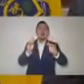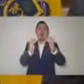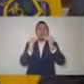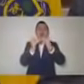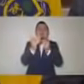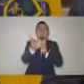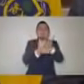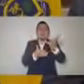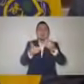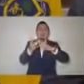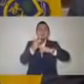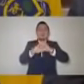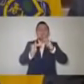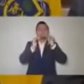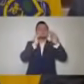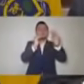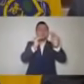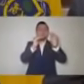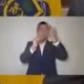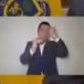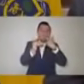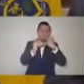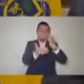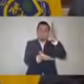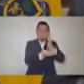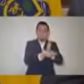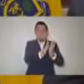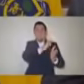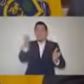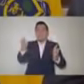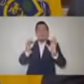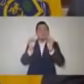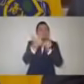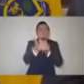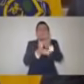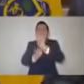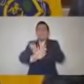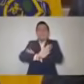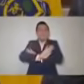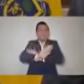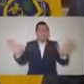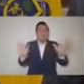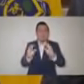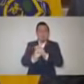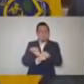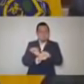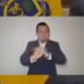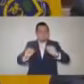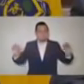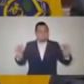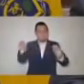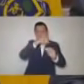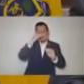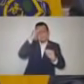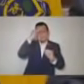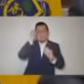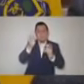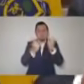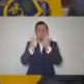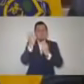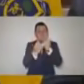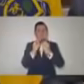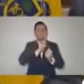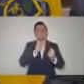los negocio de alimentos podrán tener servicio a domicilio en la noche y los fines de semana podrán operar permanentemente las tiendas de abarrotes barriales